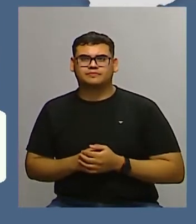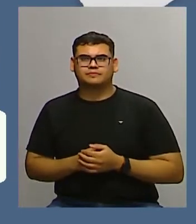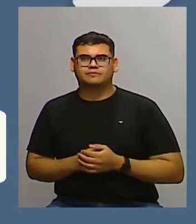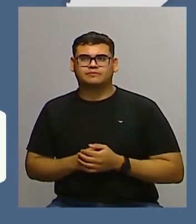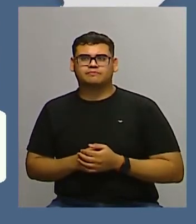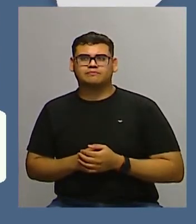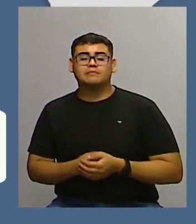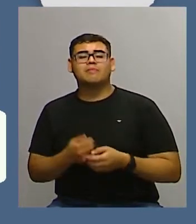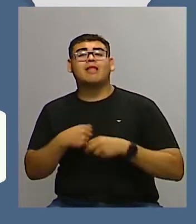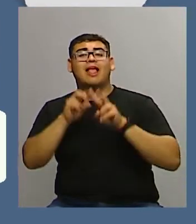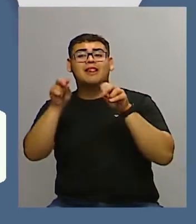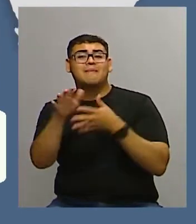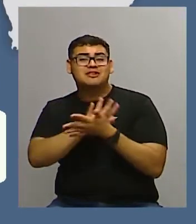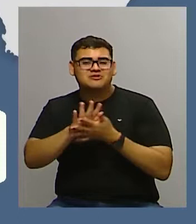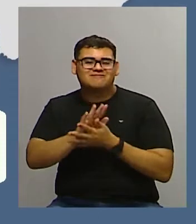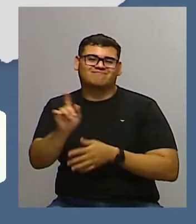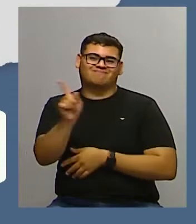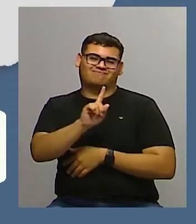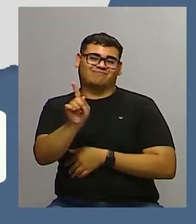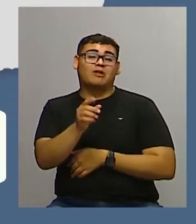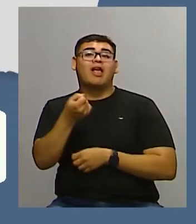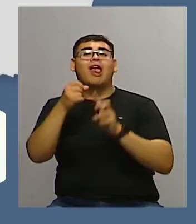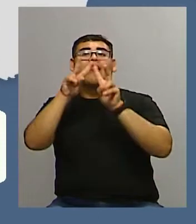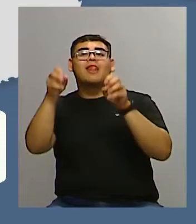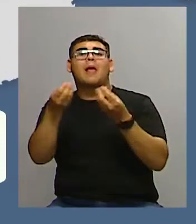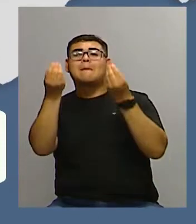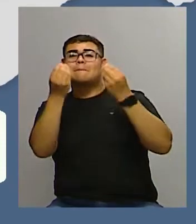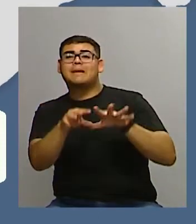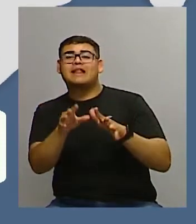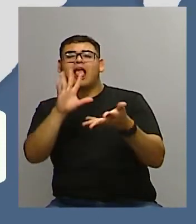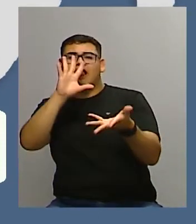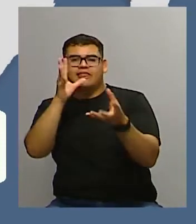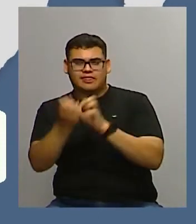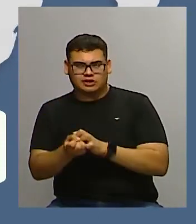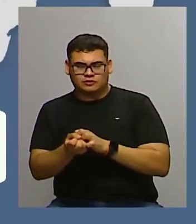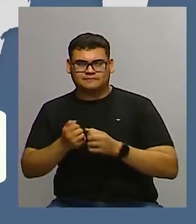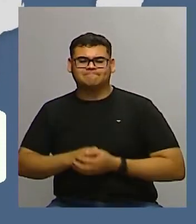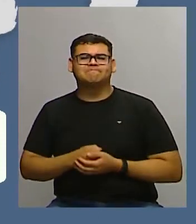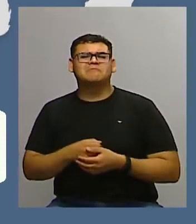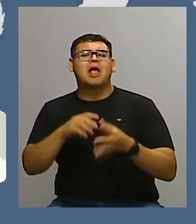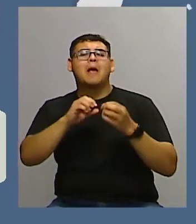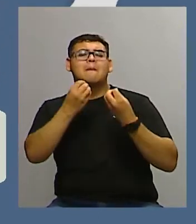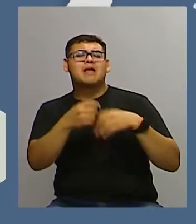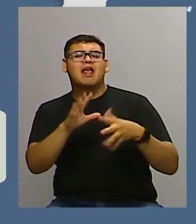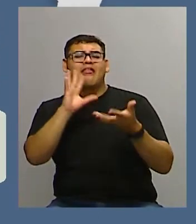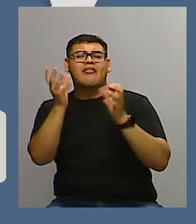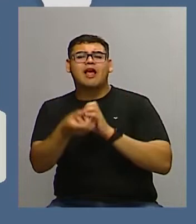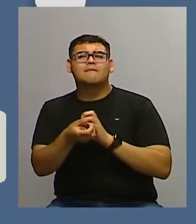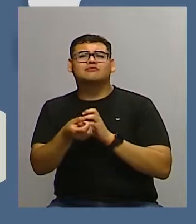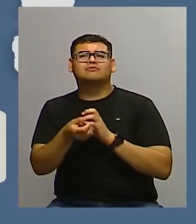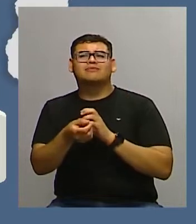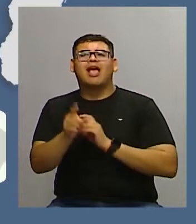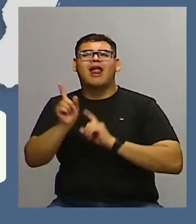se habla de reparación, sino que habla de pérdidas y daños. Y pérdidas y daños en función a los países que realmente ya